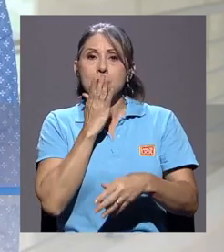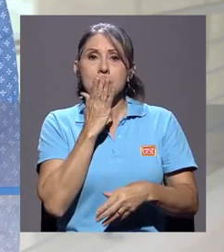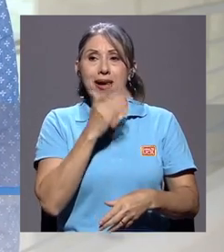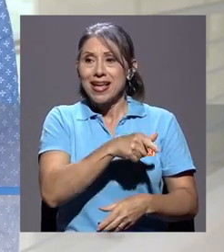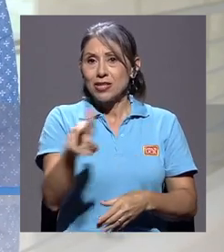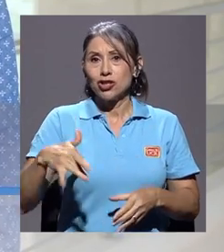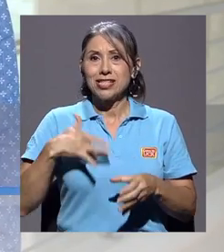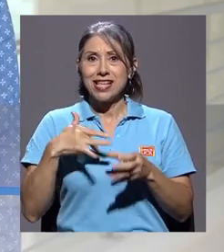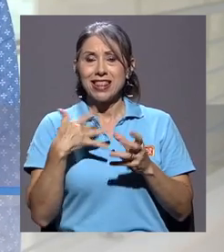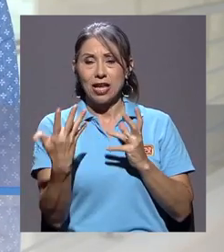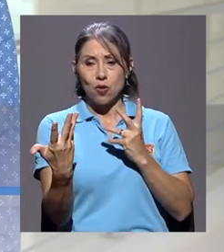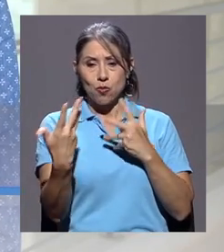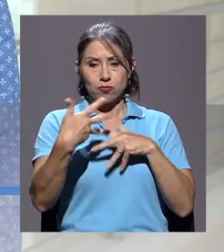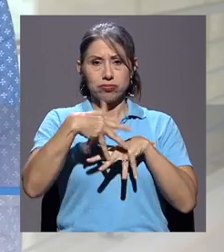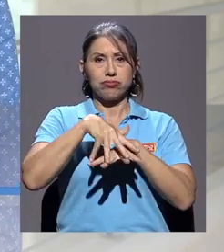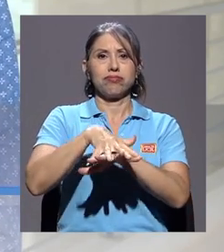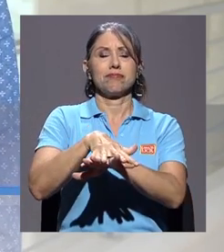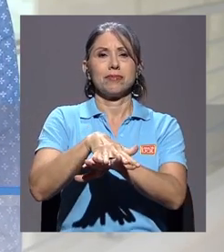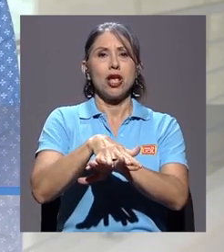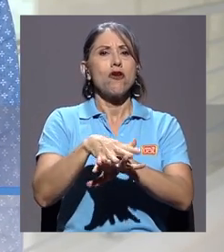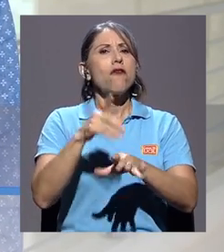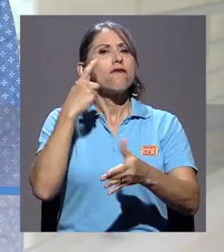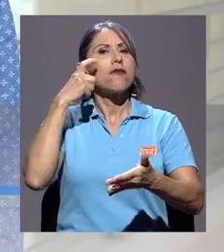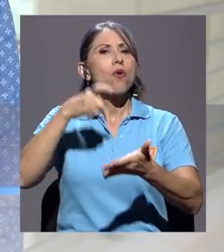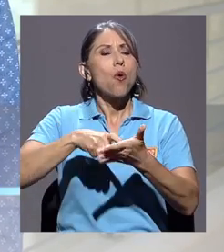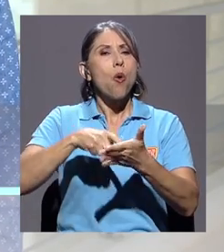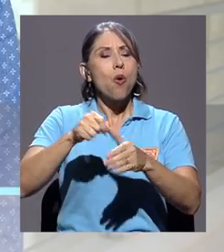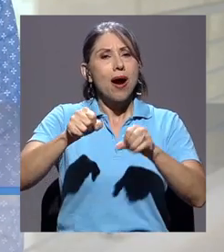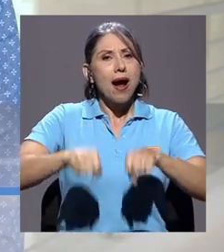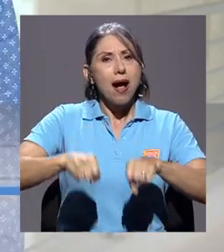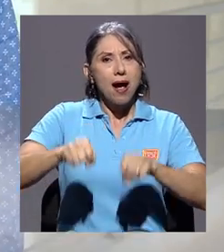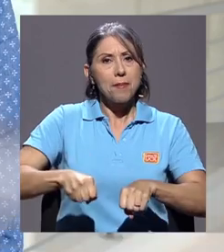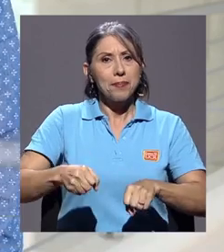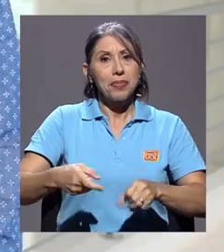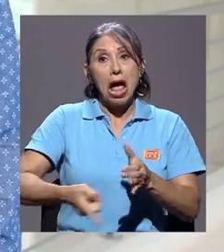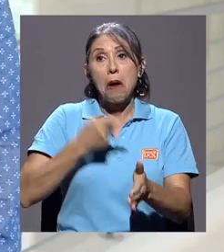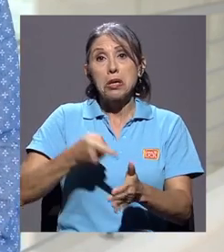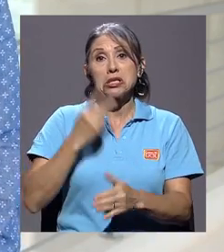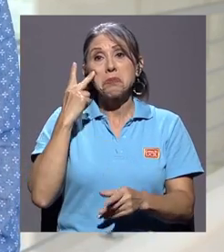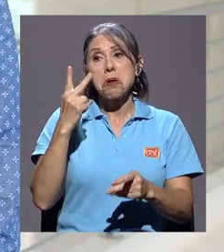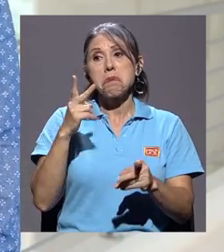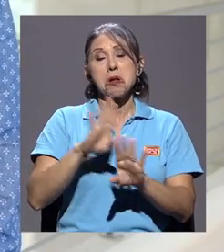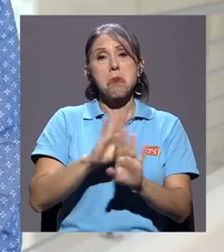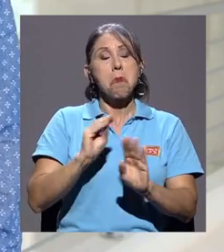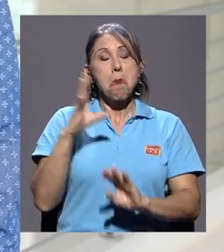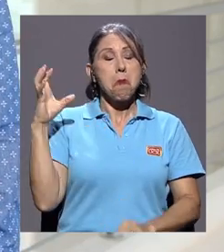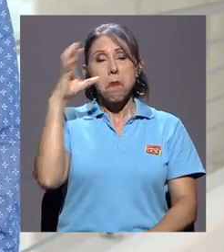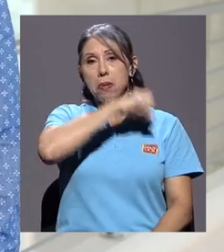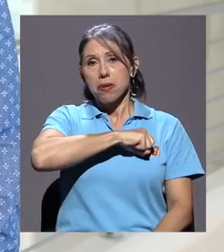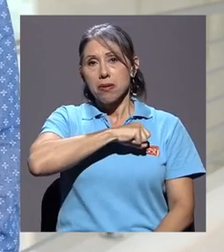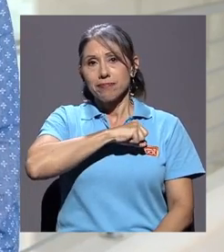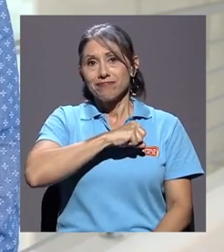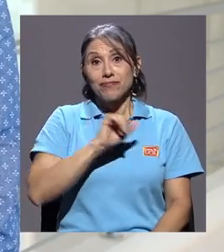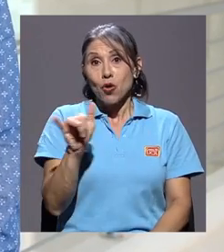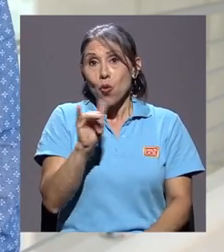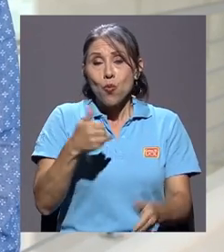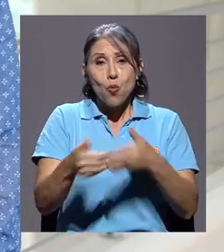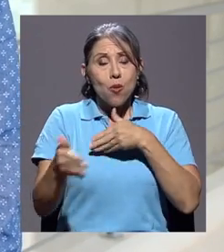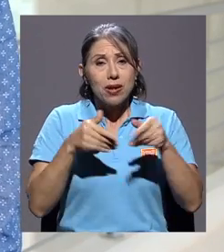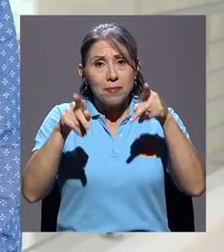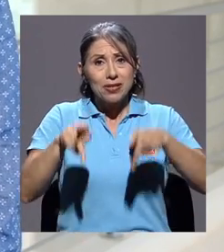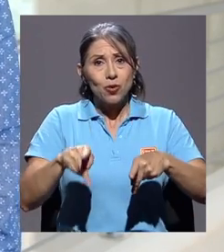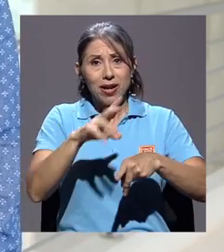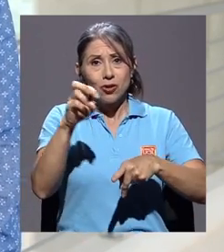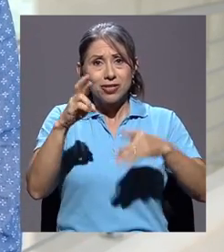sentimiento de integración y de reconocimiento de capacidades, ¿verdad? Que muchas veces se desconoce y pues evidentemente como cualquier otro